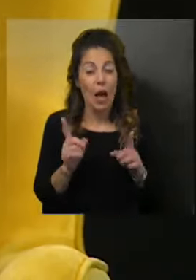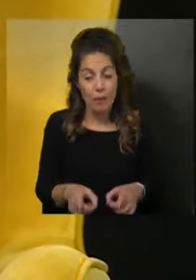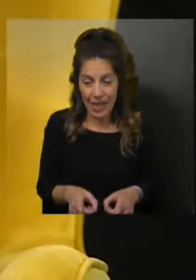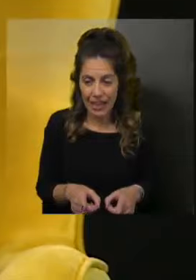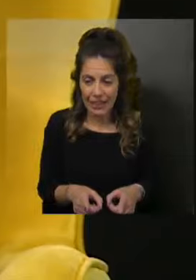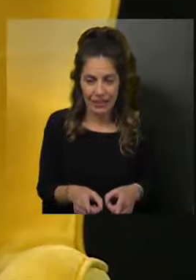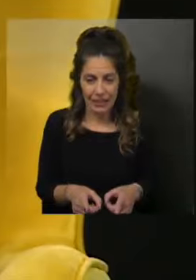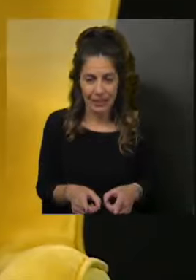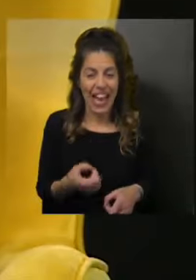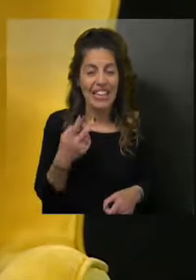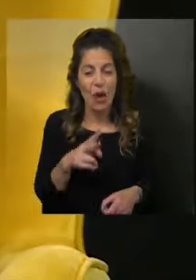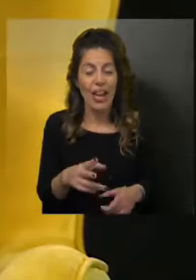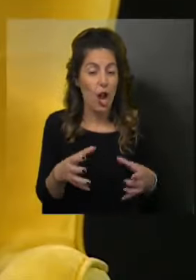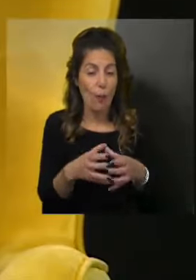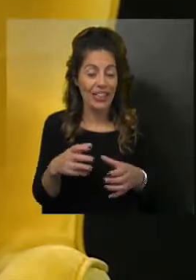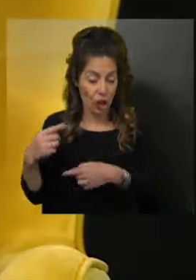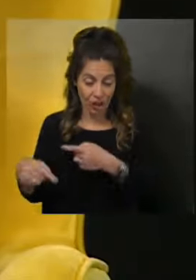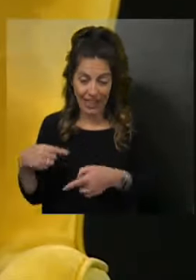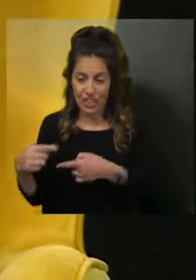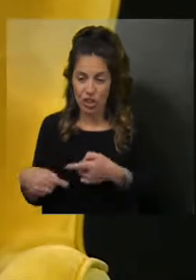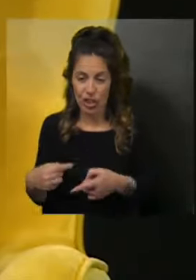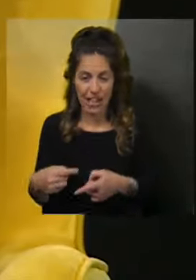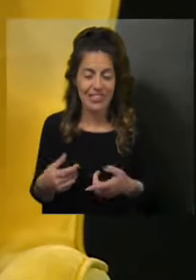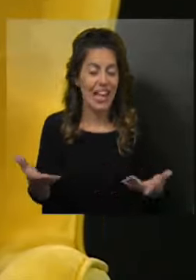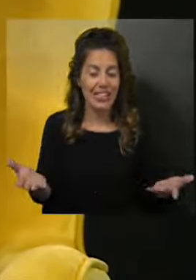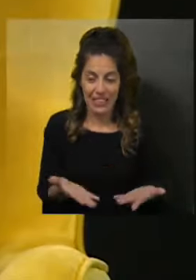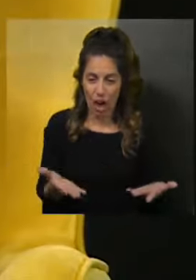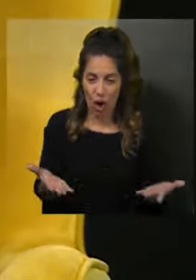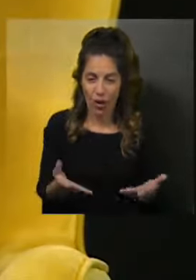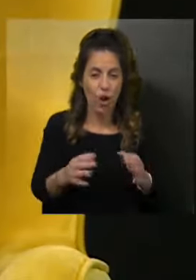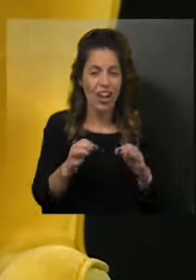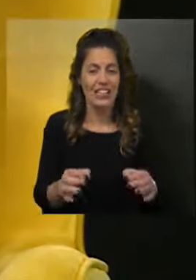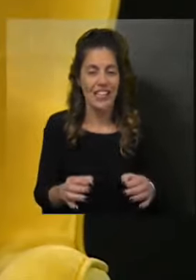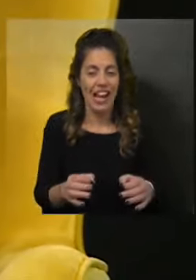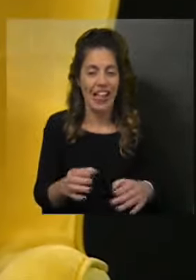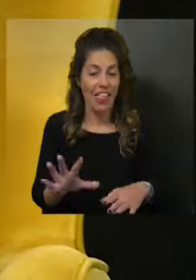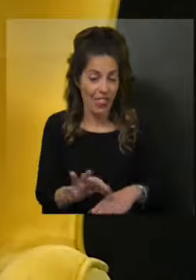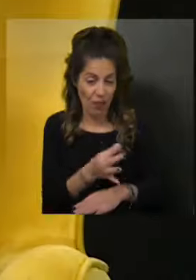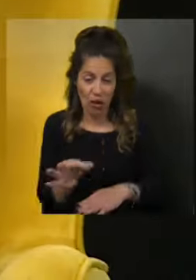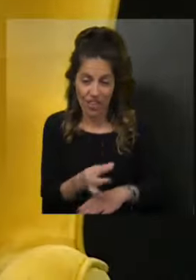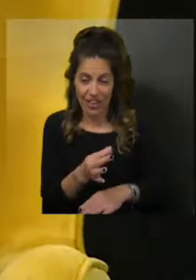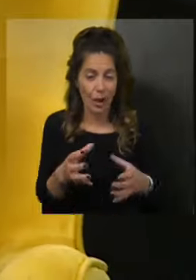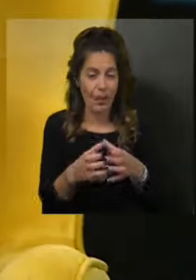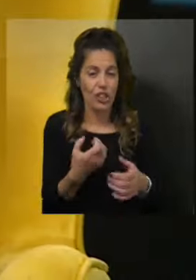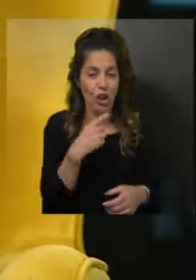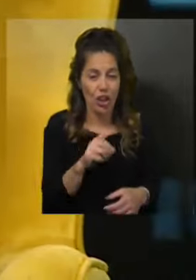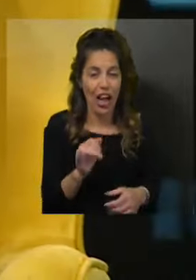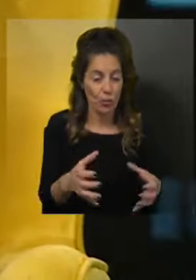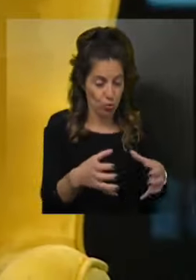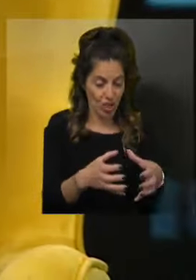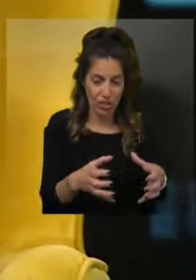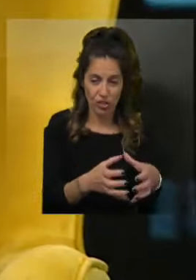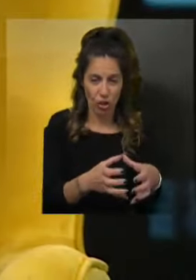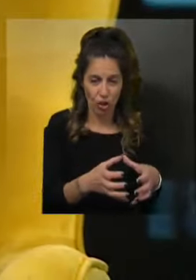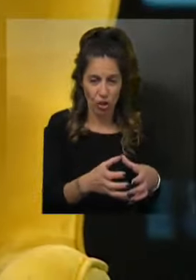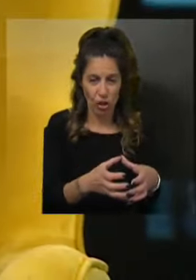hay que eh ver en los partidos tradicionales por ejemplo que ahora con la llegada de Pedro por ejemplo el partido Colorado que hay un sector que